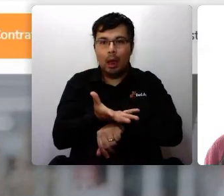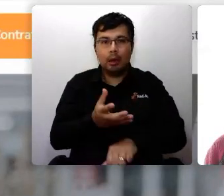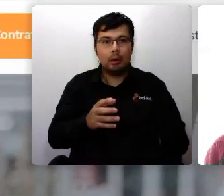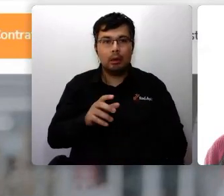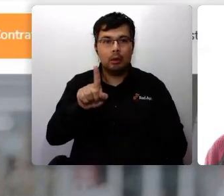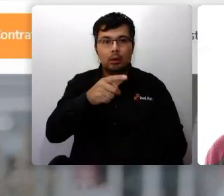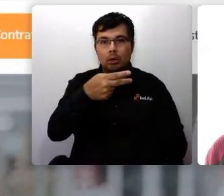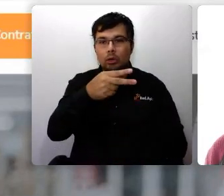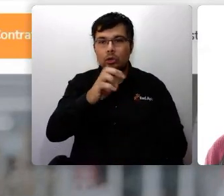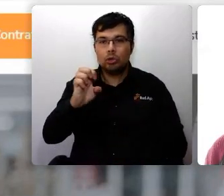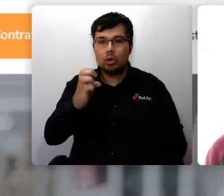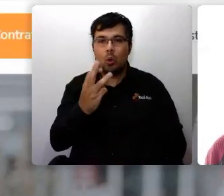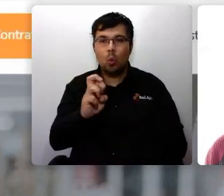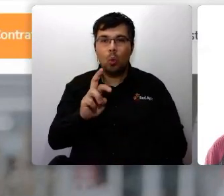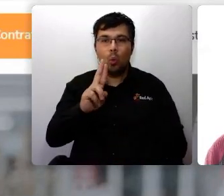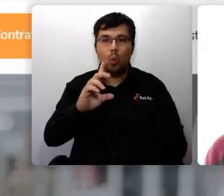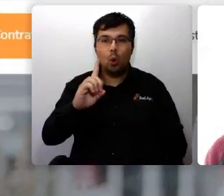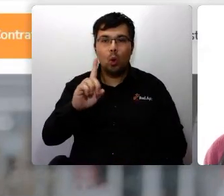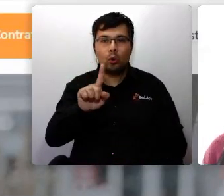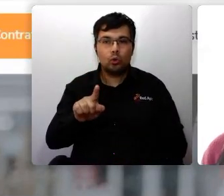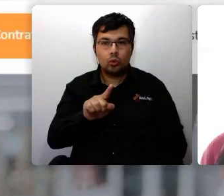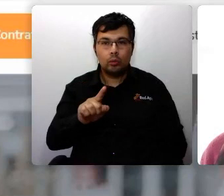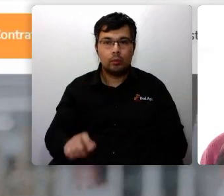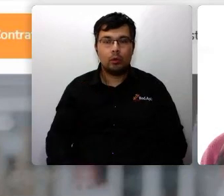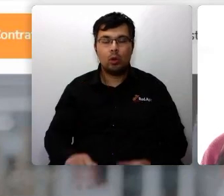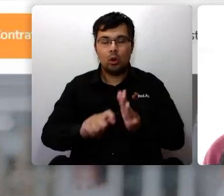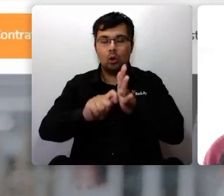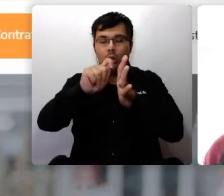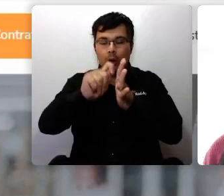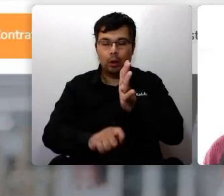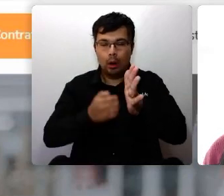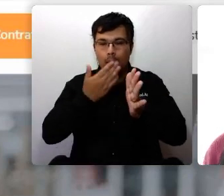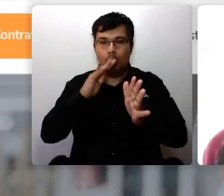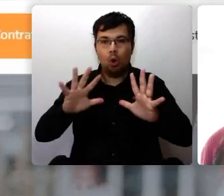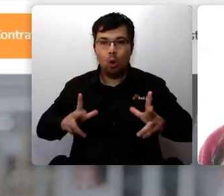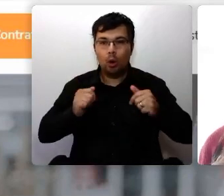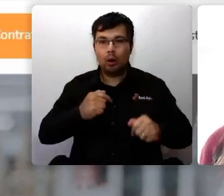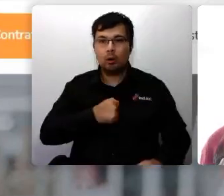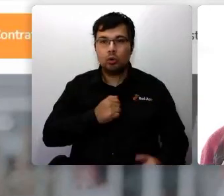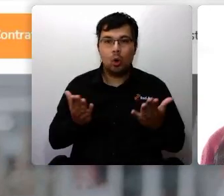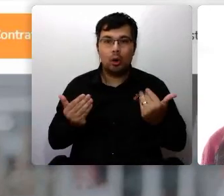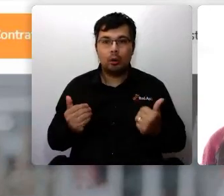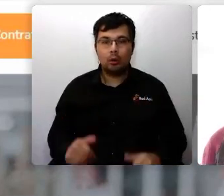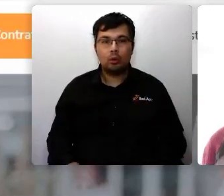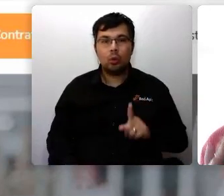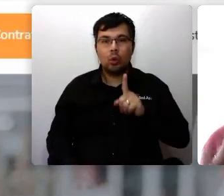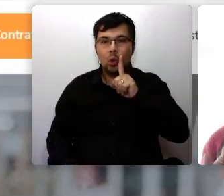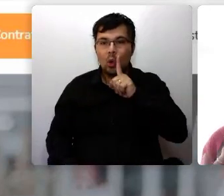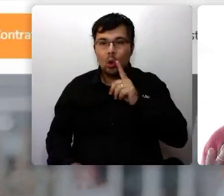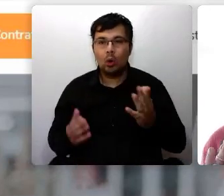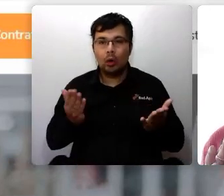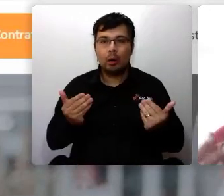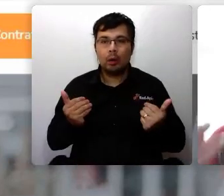con contratar el mejor talento que yo necesito, o que si yo tengo una necesidad,